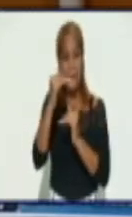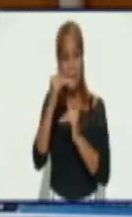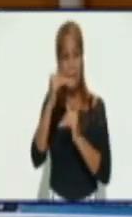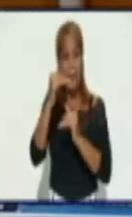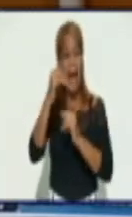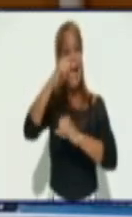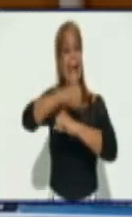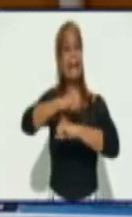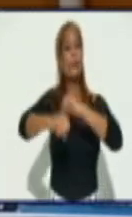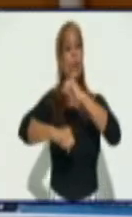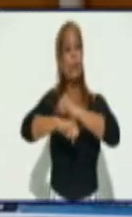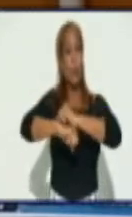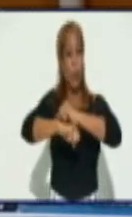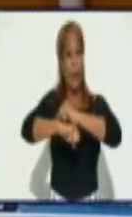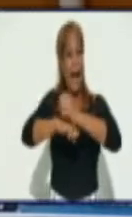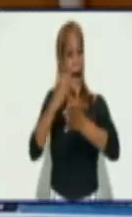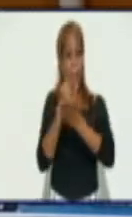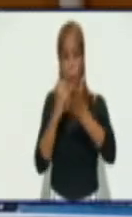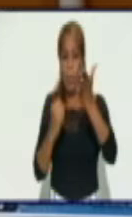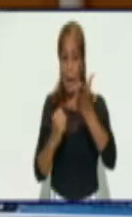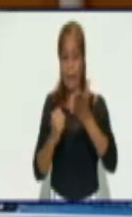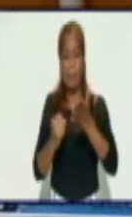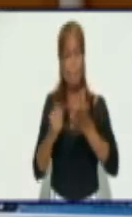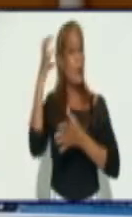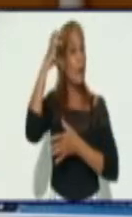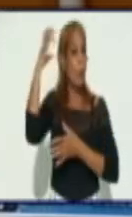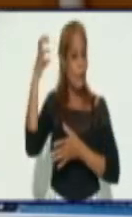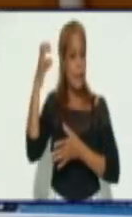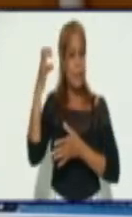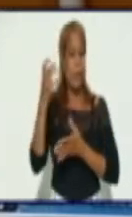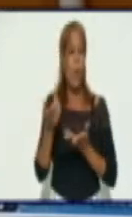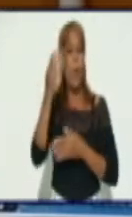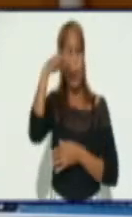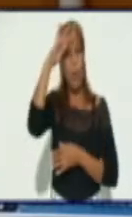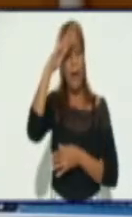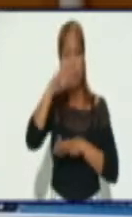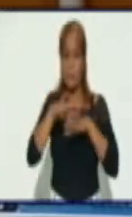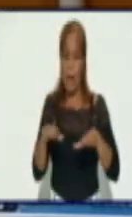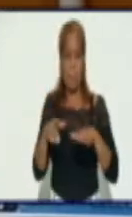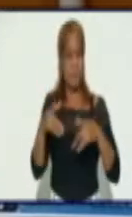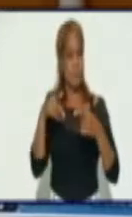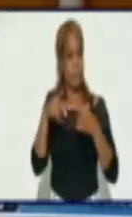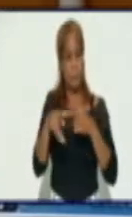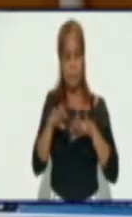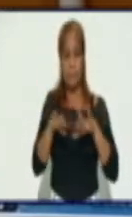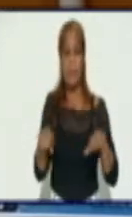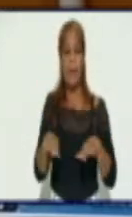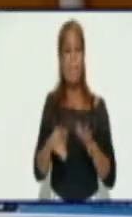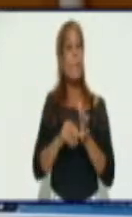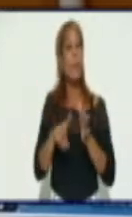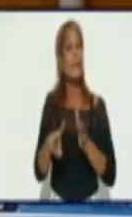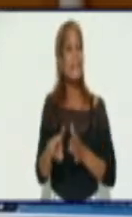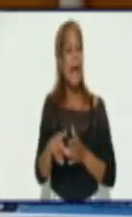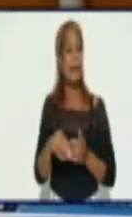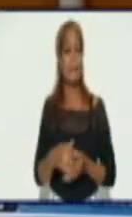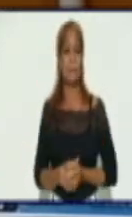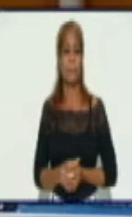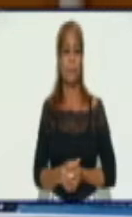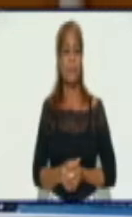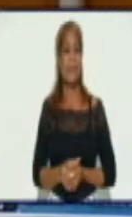dirección aprobada por el gobierno cubano para enfrentar esta situación provincial en este caso